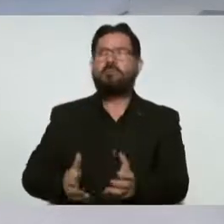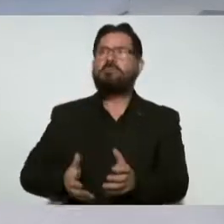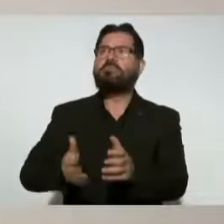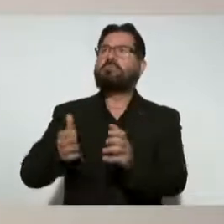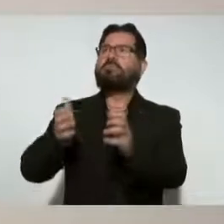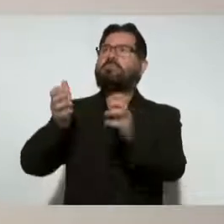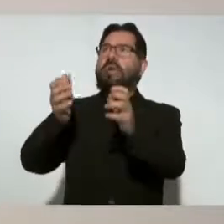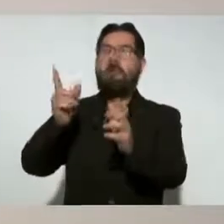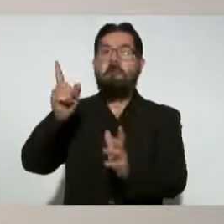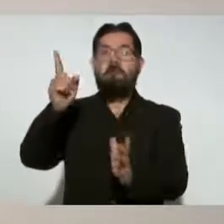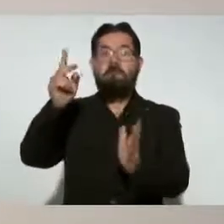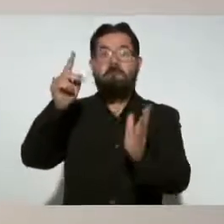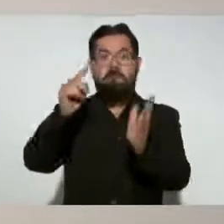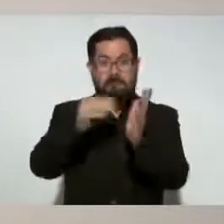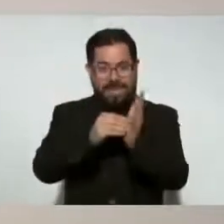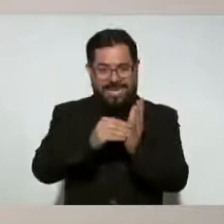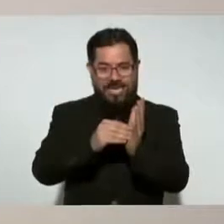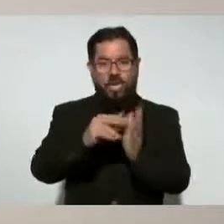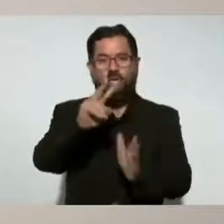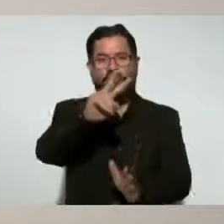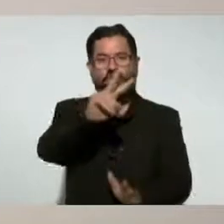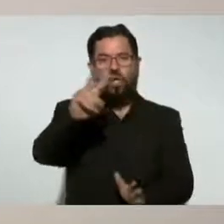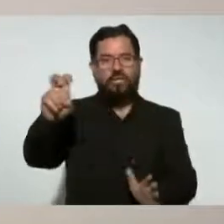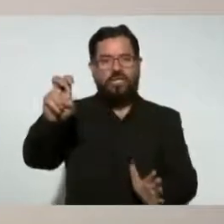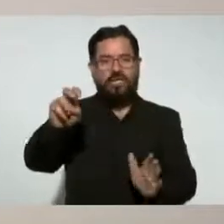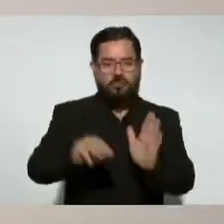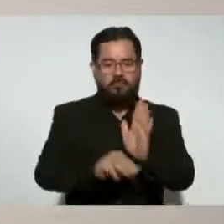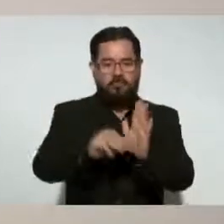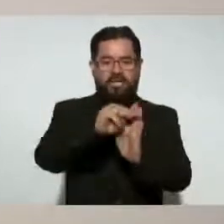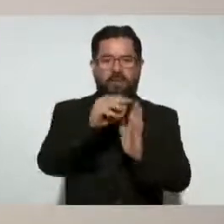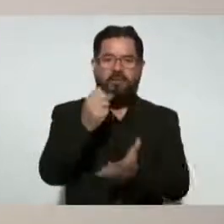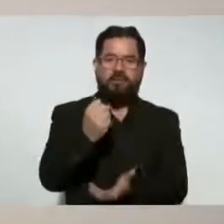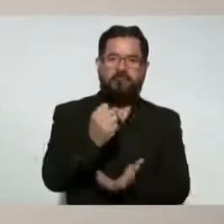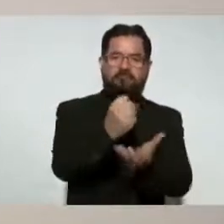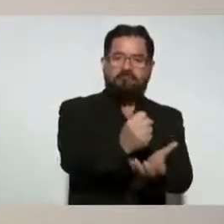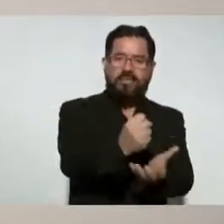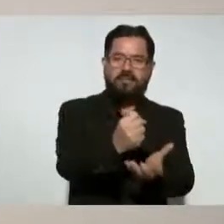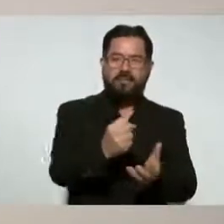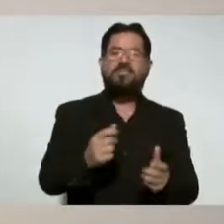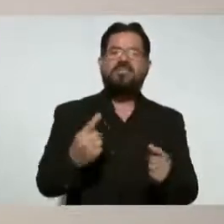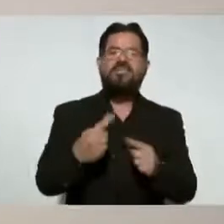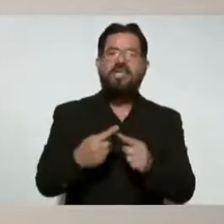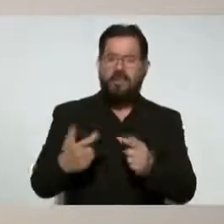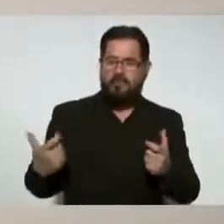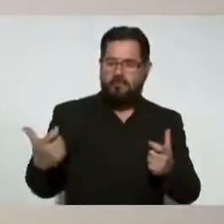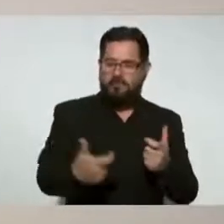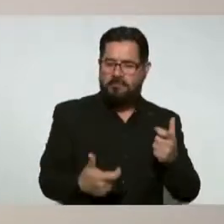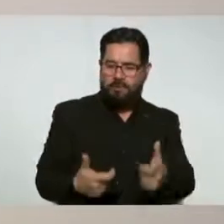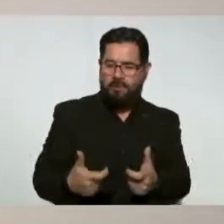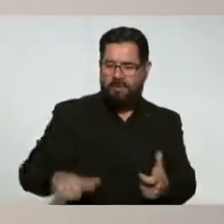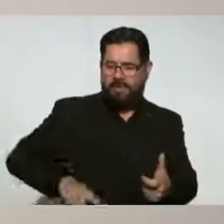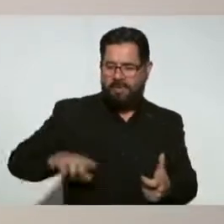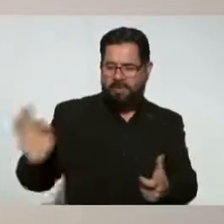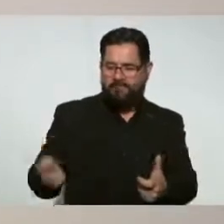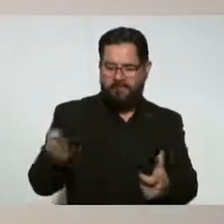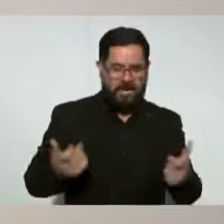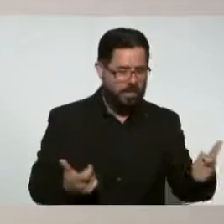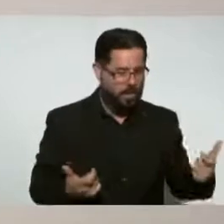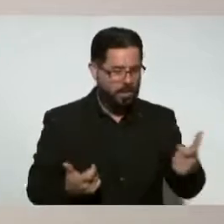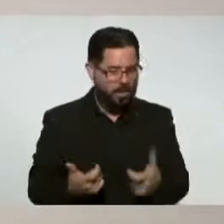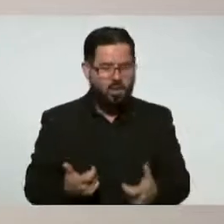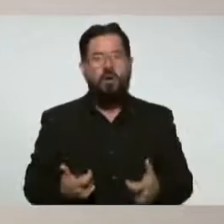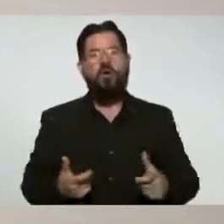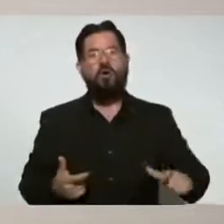de 1.200 millones de pesos. Participa la Federación y participa el Gobierno del